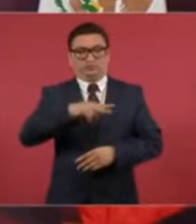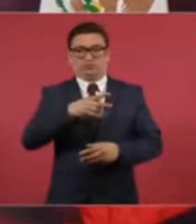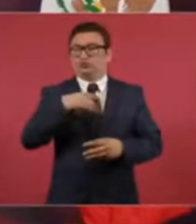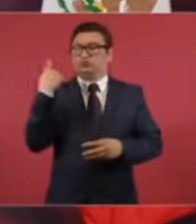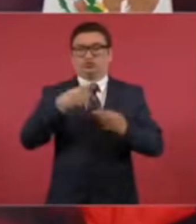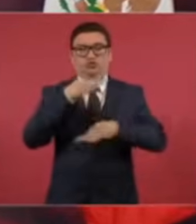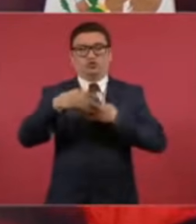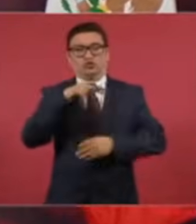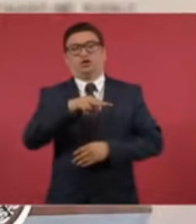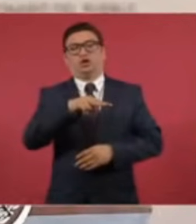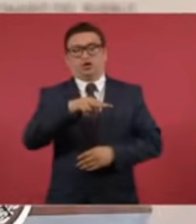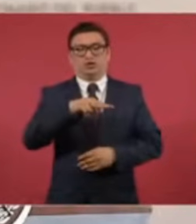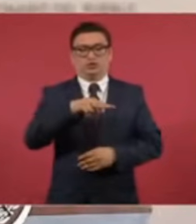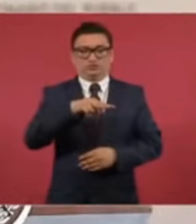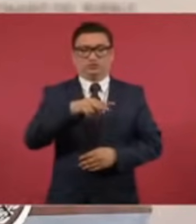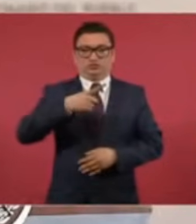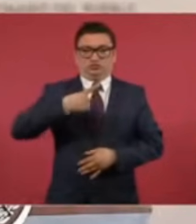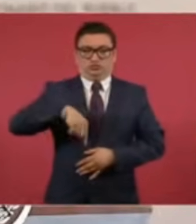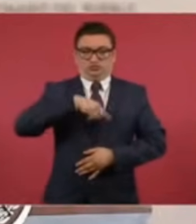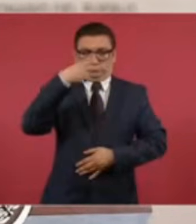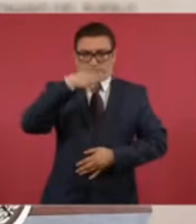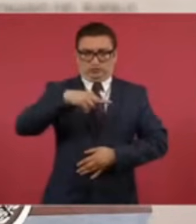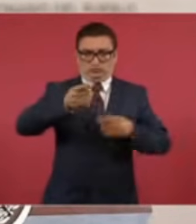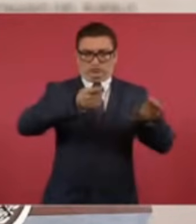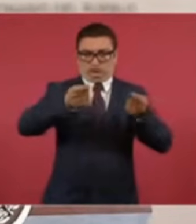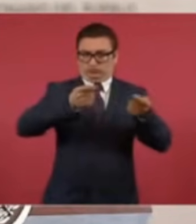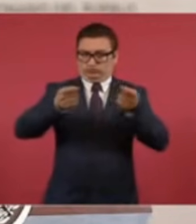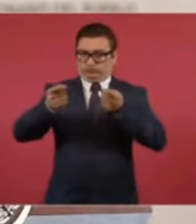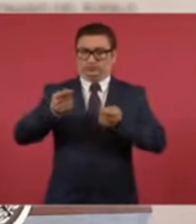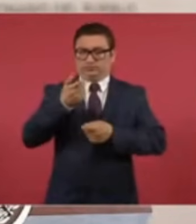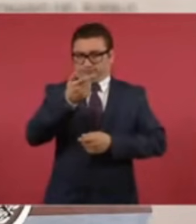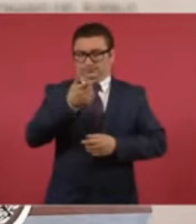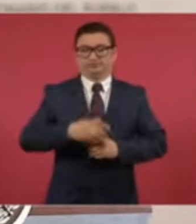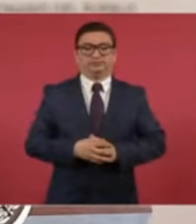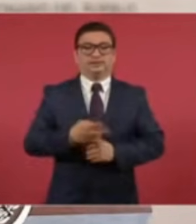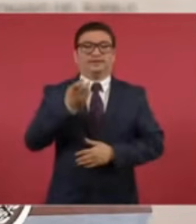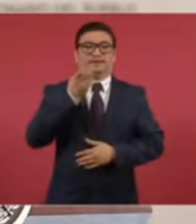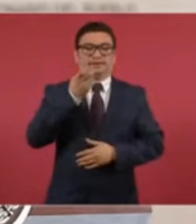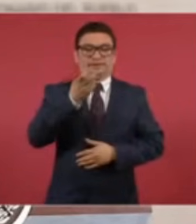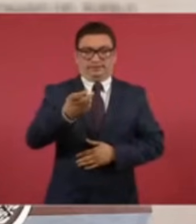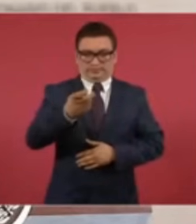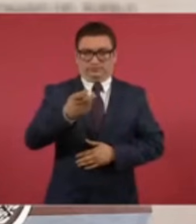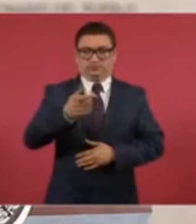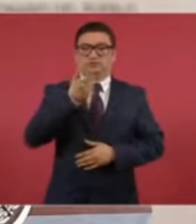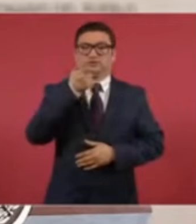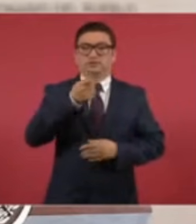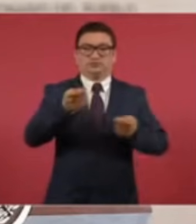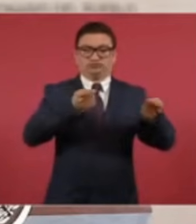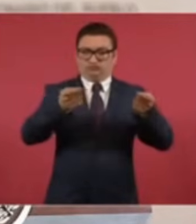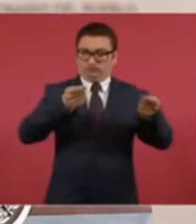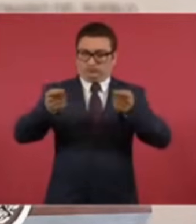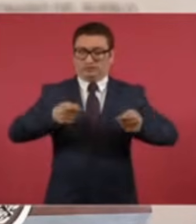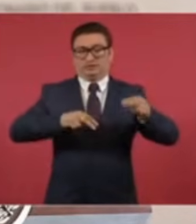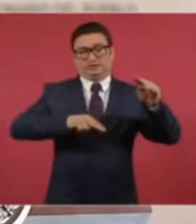de nuestra economía. Esto es macroeconomía, estas son variables macroeconómicas